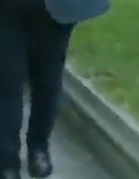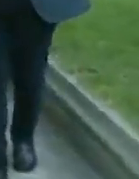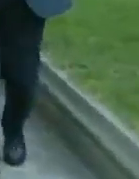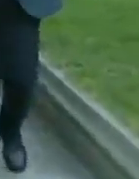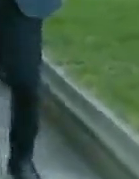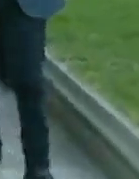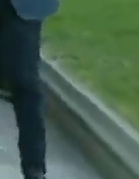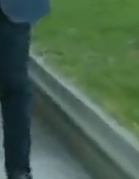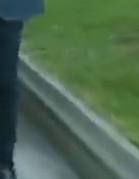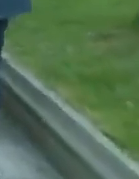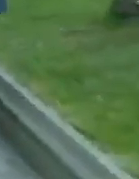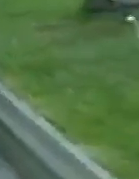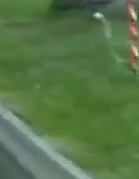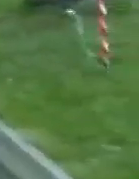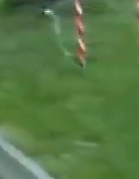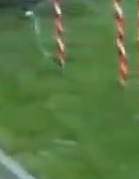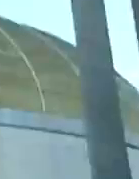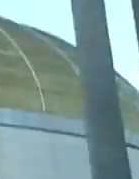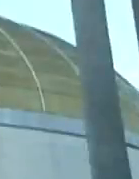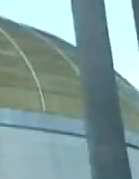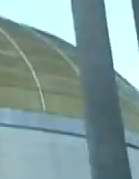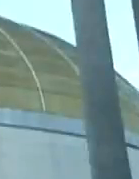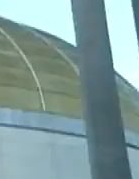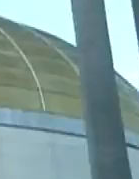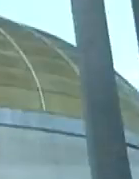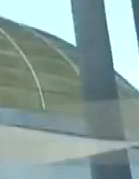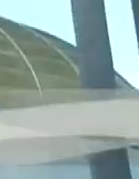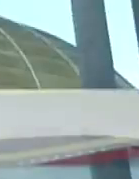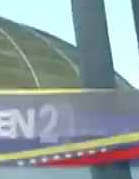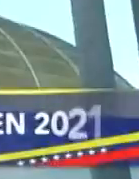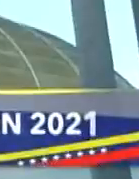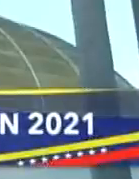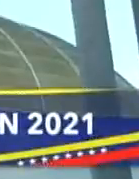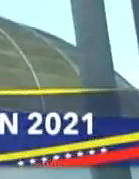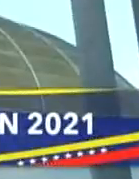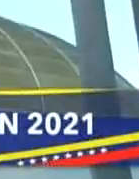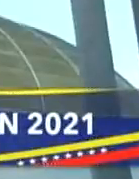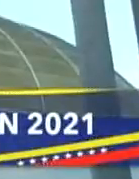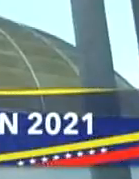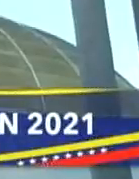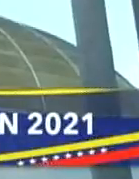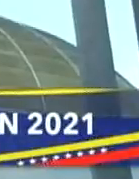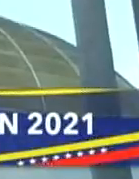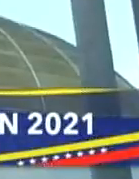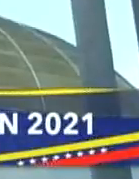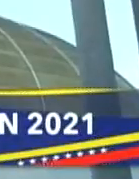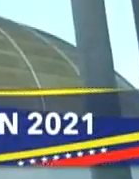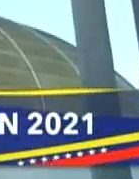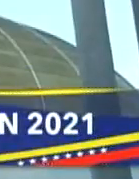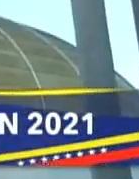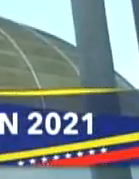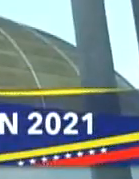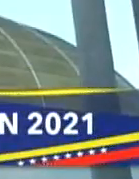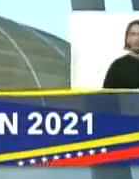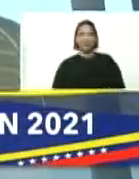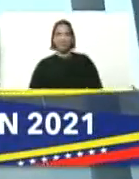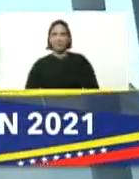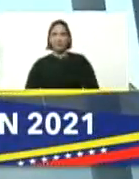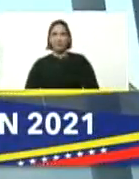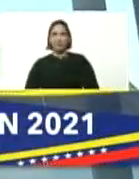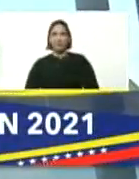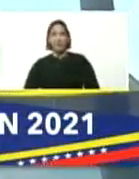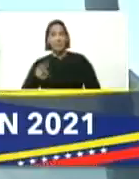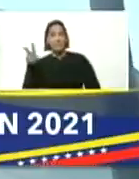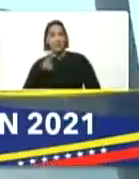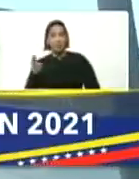Presidente, en diciembre la reunión de UNESCO debería ser aprobado el expediente que Venezuela ha